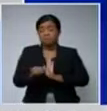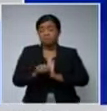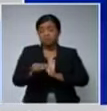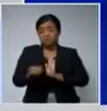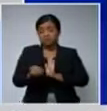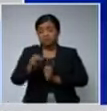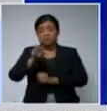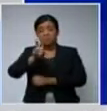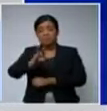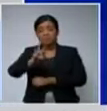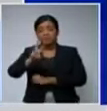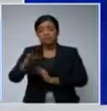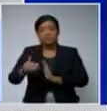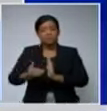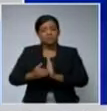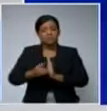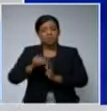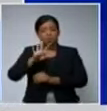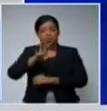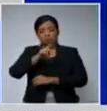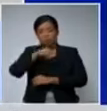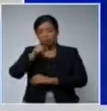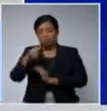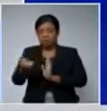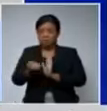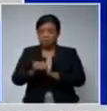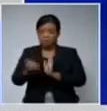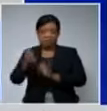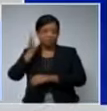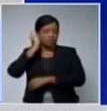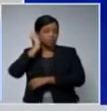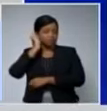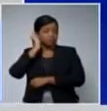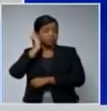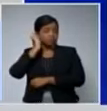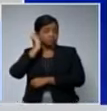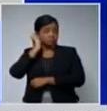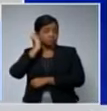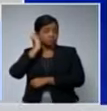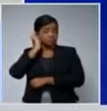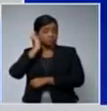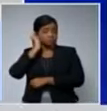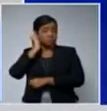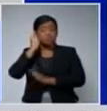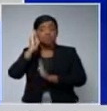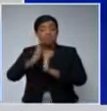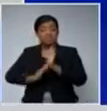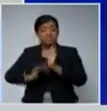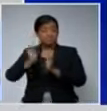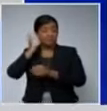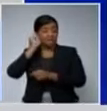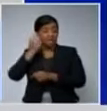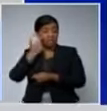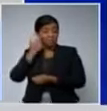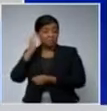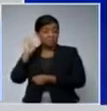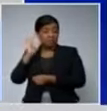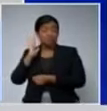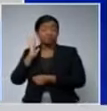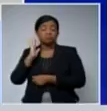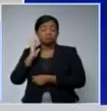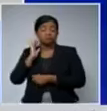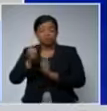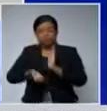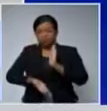23.004 casos confirmados en febrero. Fíjense que fue el mes, cifra prácticamente el